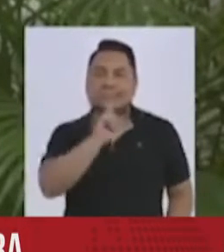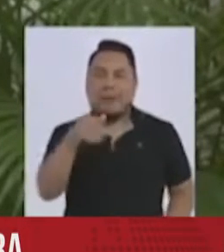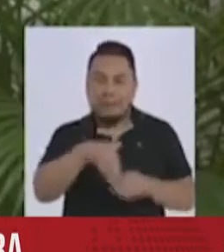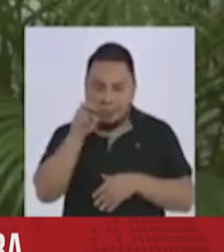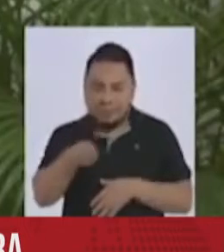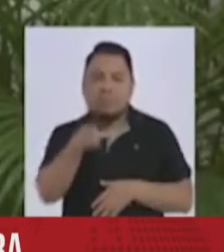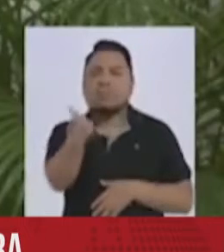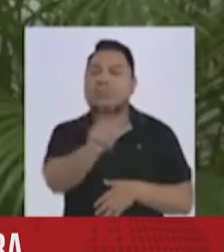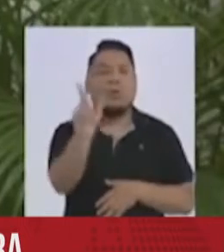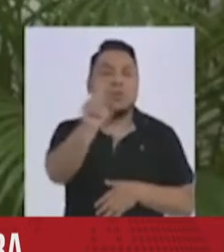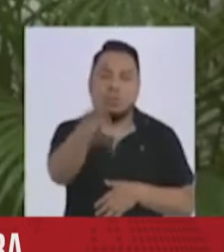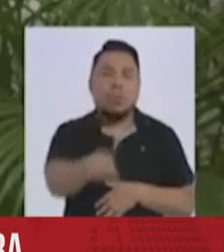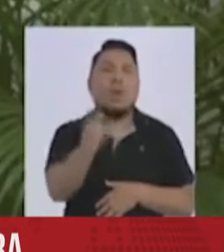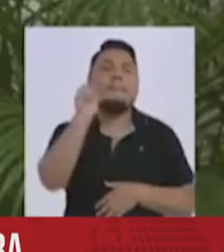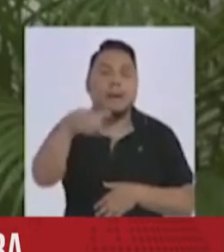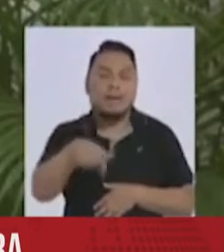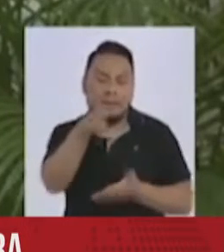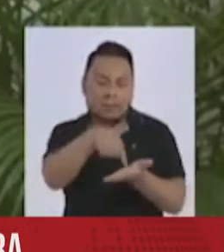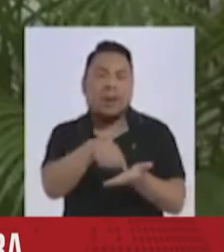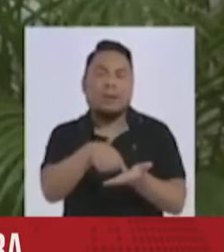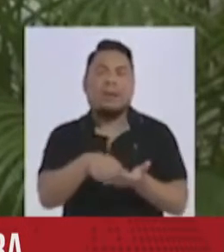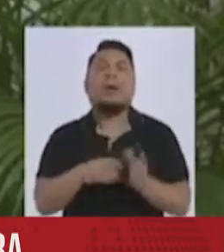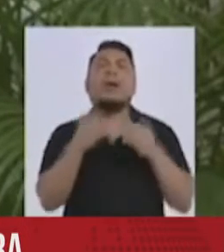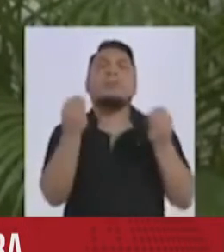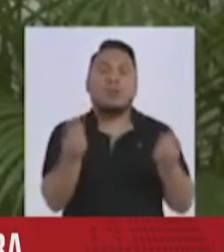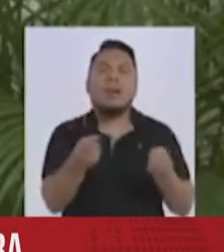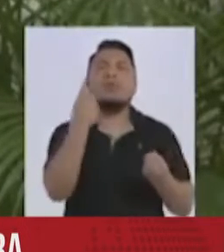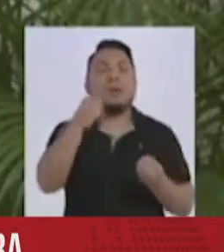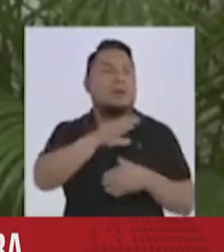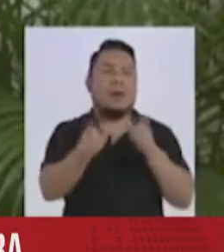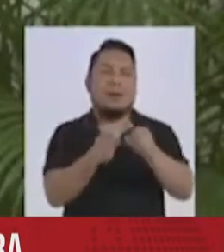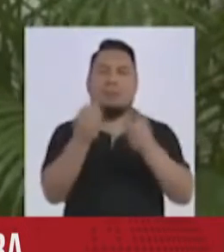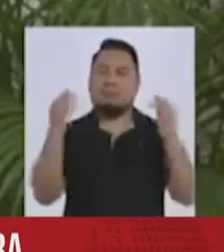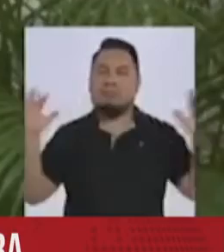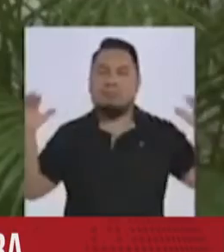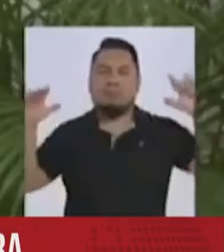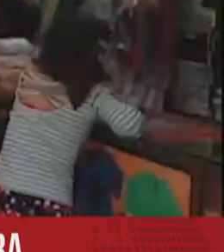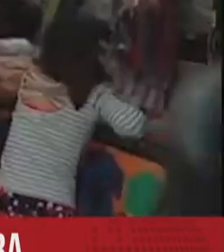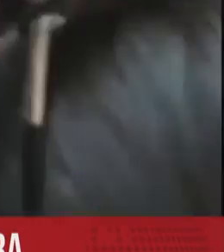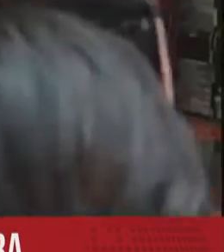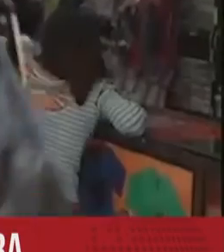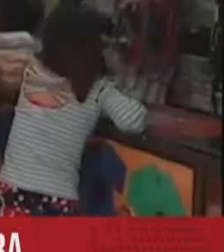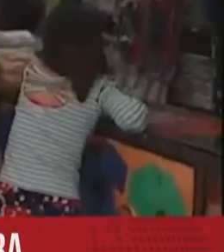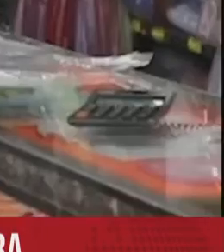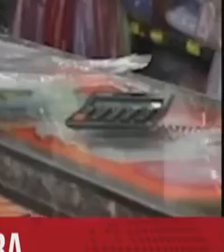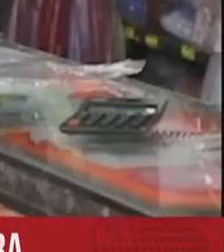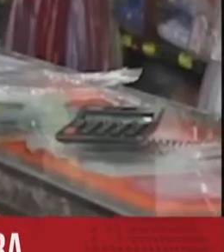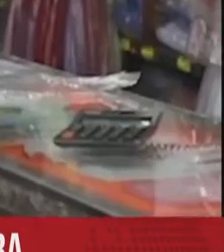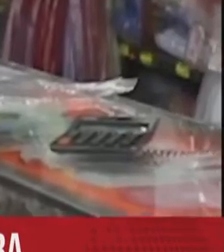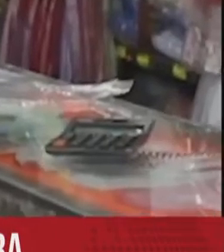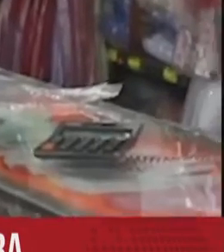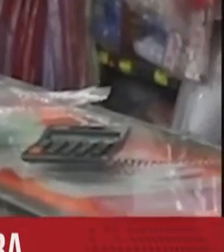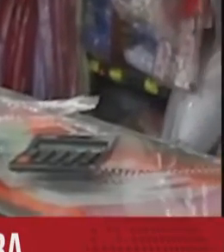esta programación se ha hecho porque tenemos una emergencia sanitaria y queremos evitar aglomeraciones. Si aún no has ingresado a